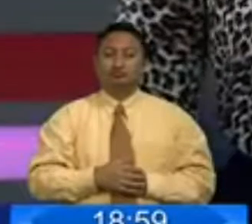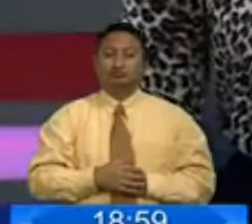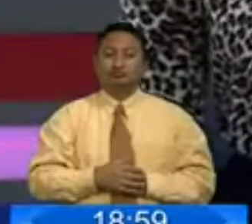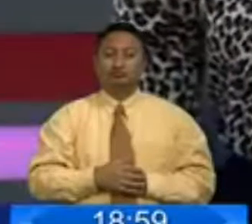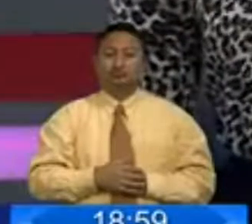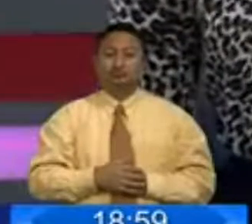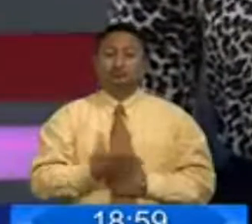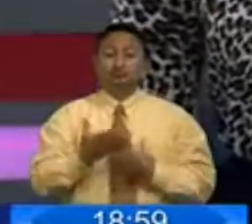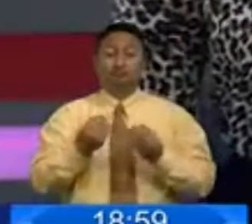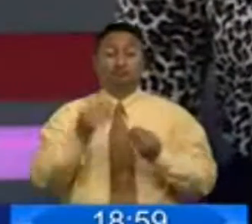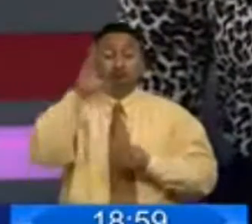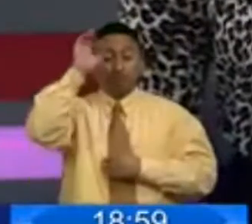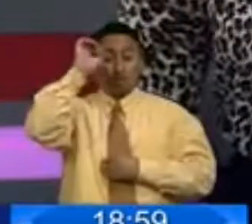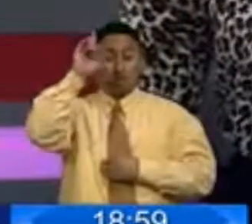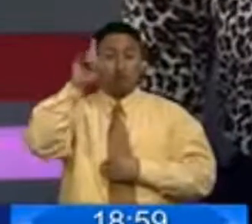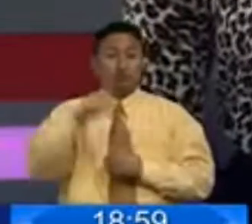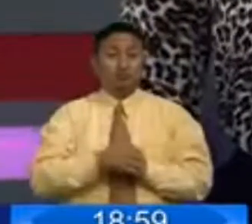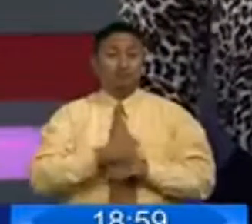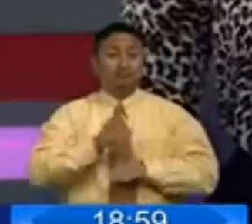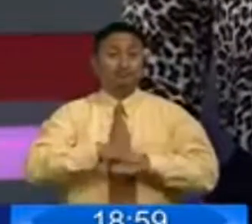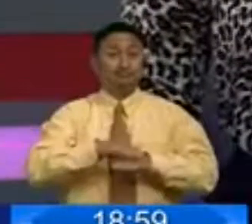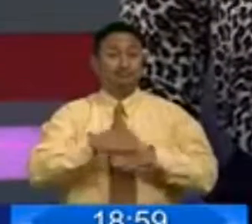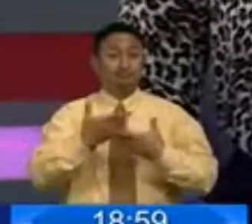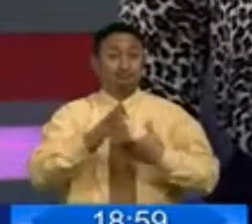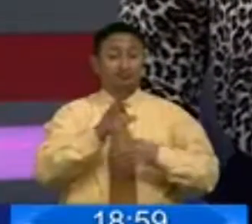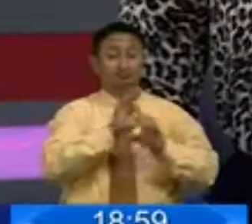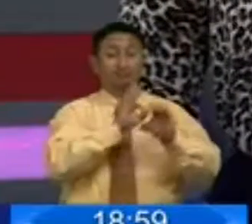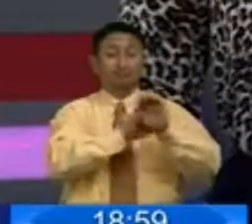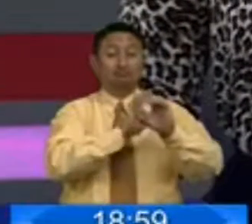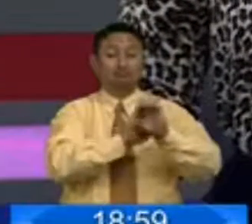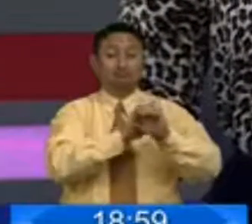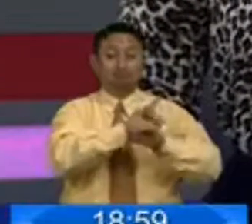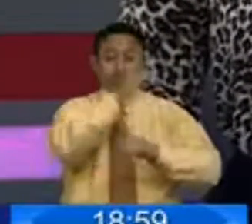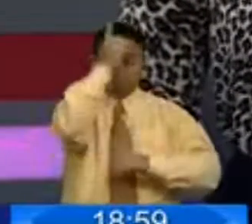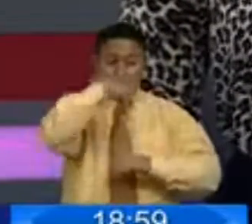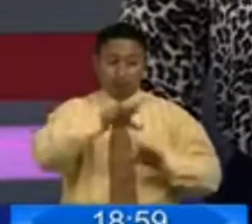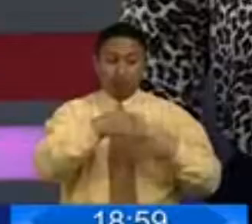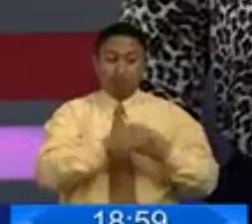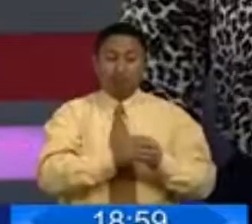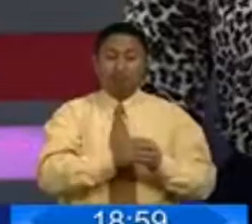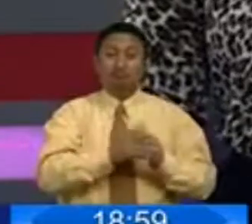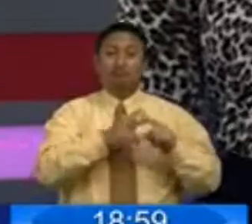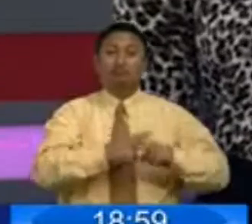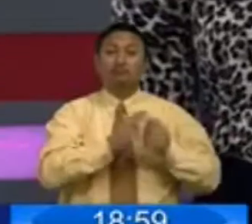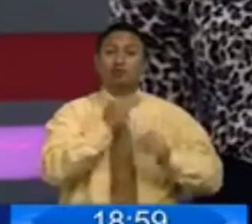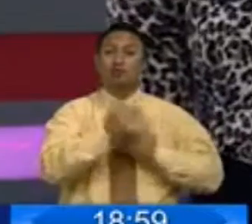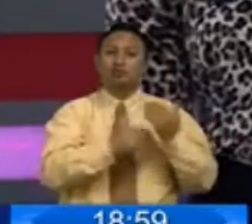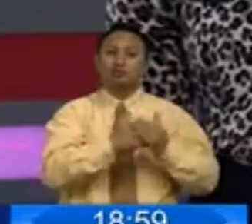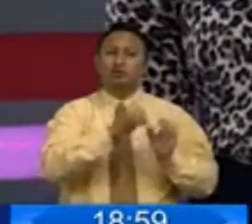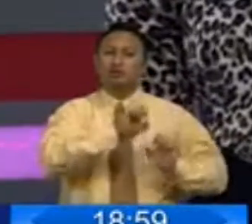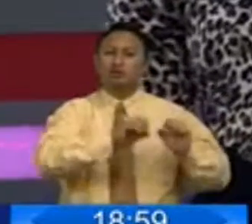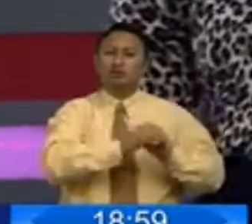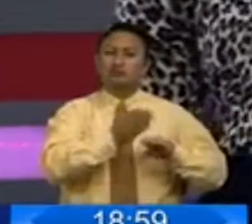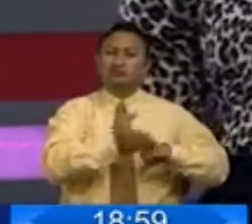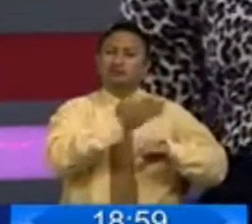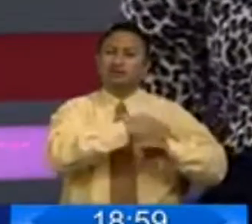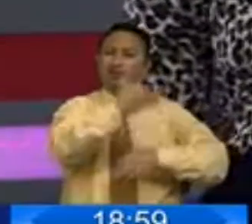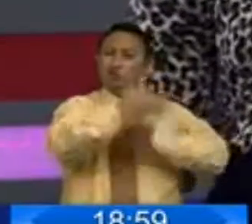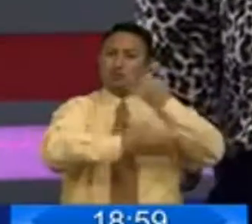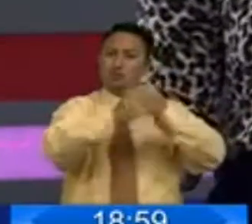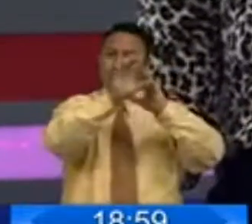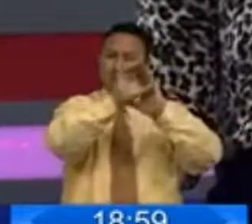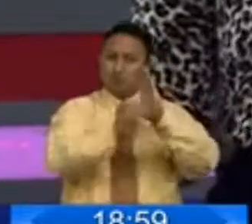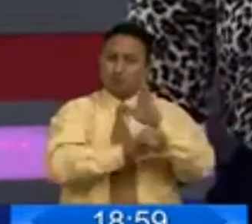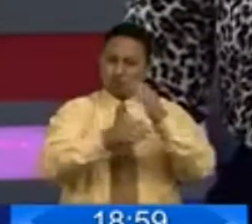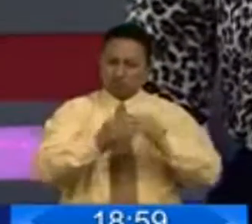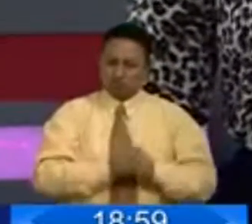y múltiples reacciones se generan tras la decisión del consejo de participación de iniciar un proceso de evaluación a la designación de los jueces de la corte